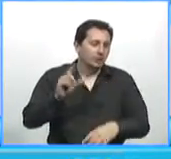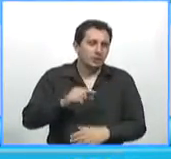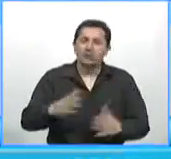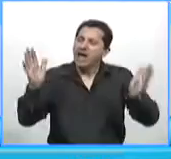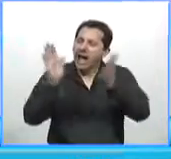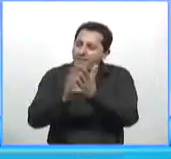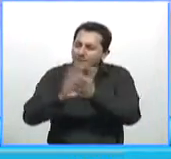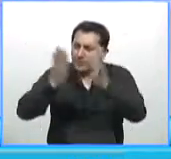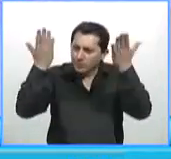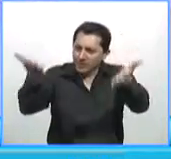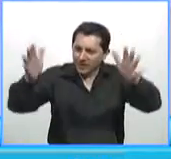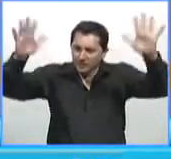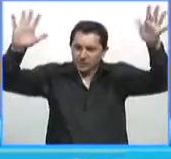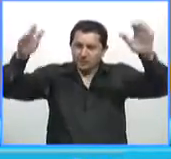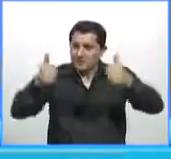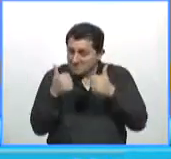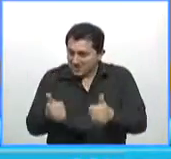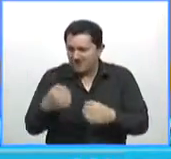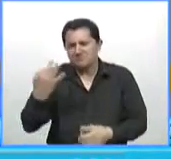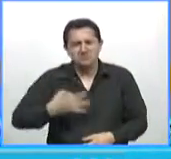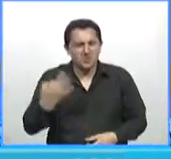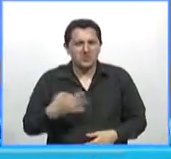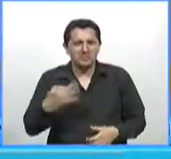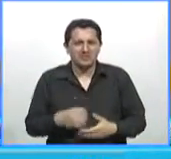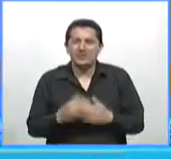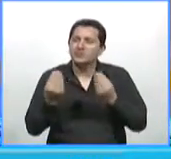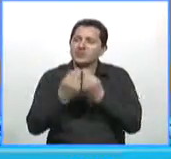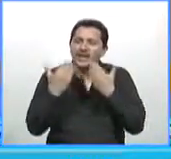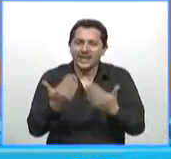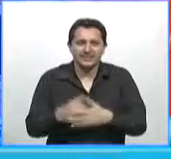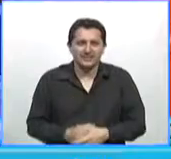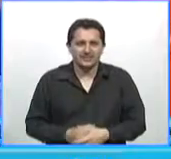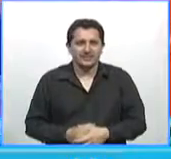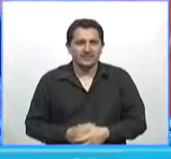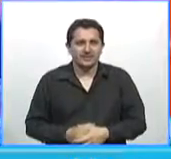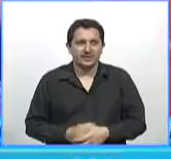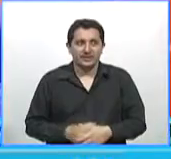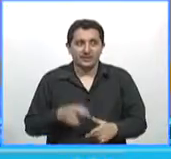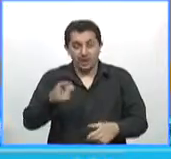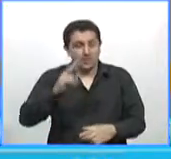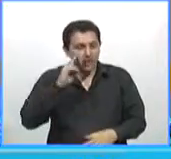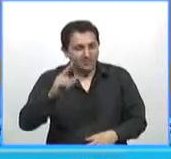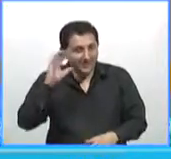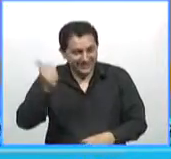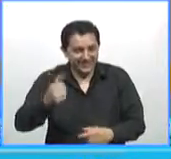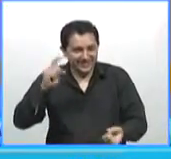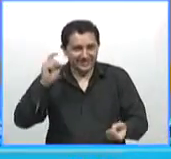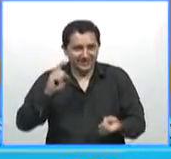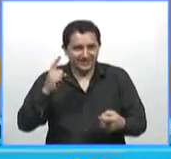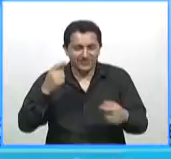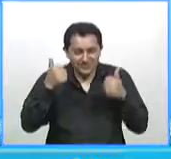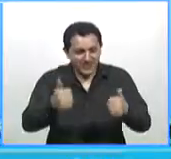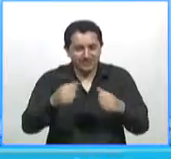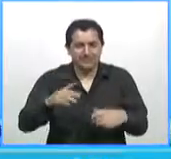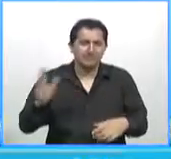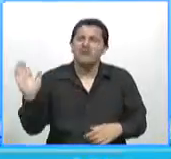vos. Gracias por venir. Muchas gracias a todos. ¿La pasaste bien? Sí, muy bien. Bueno, muchas gracias. Y, esa es la idea. 2016. Ay, para todas. Para todos. Vamos, que se